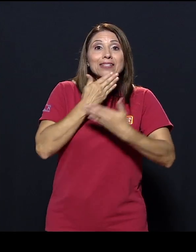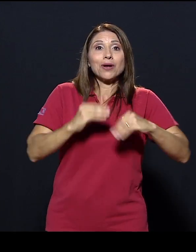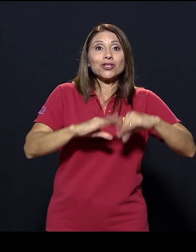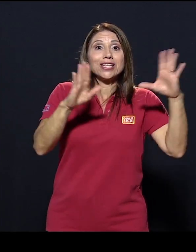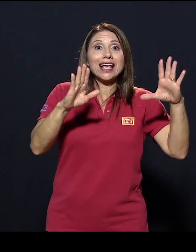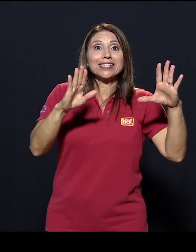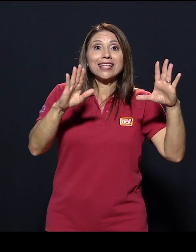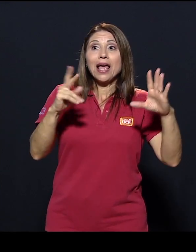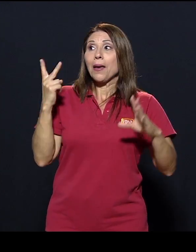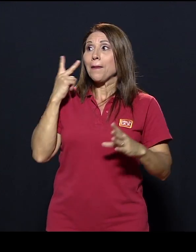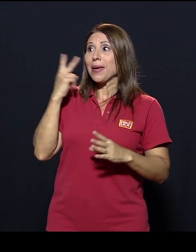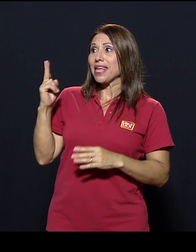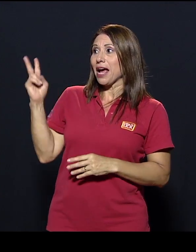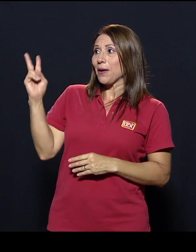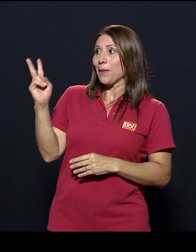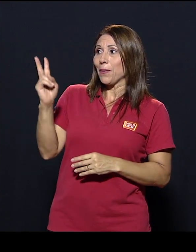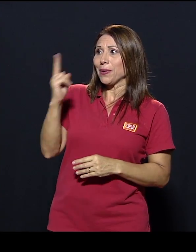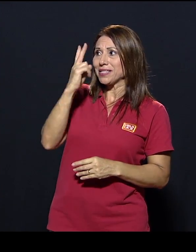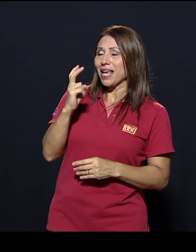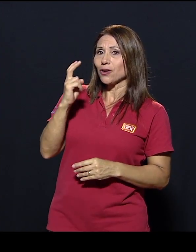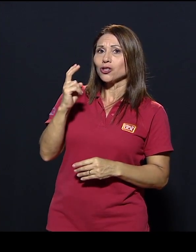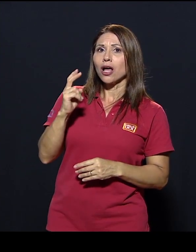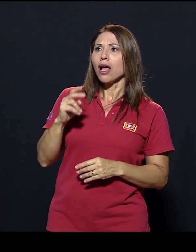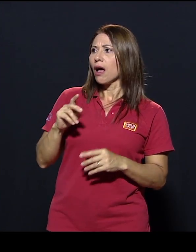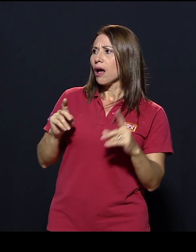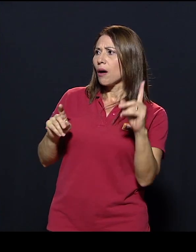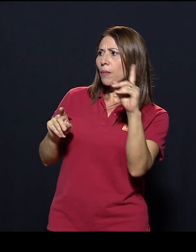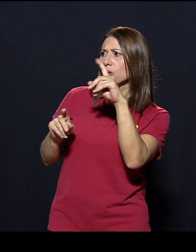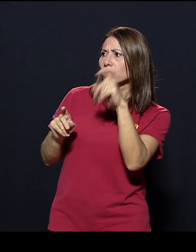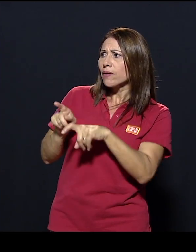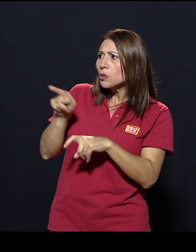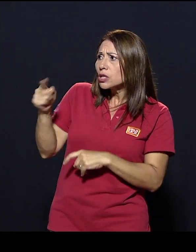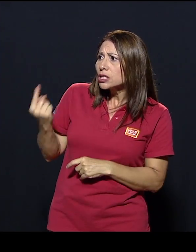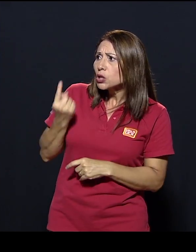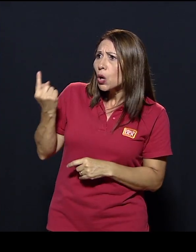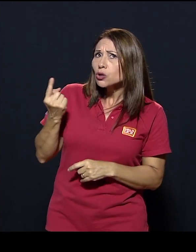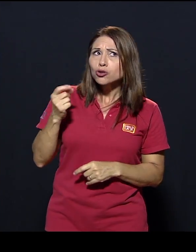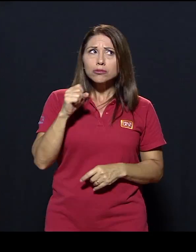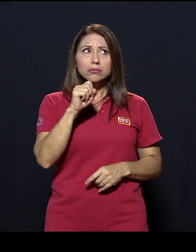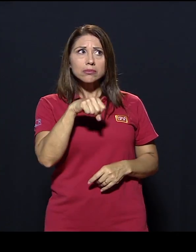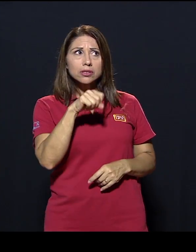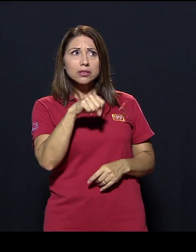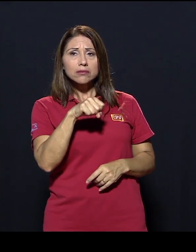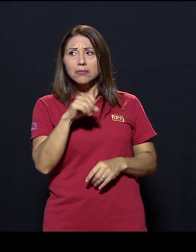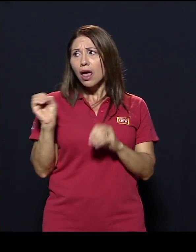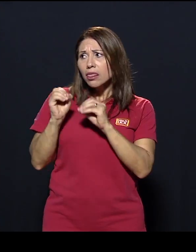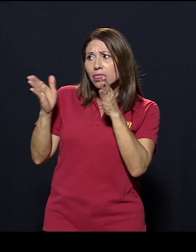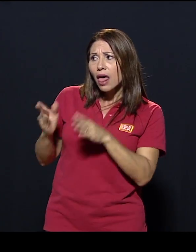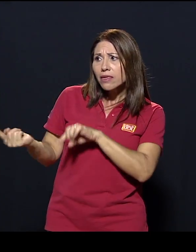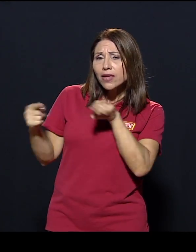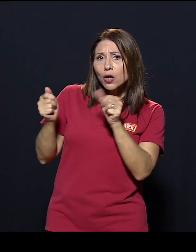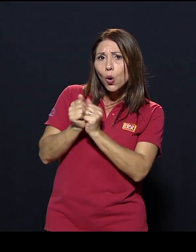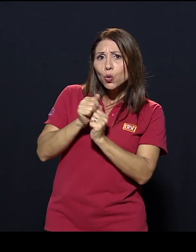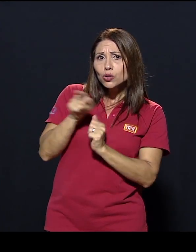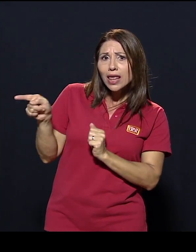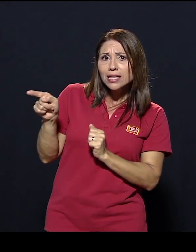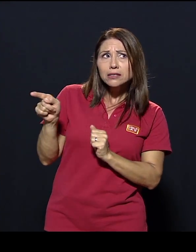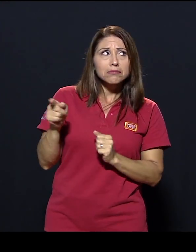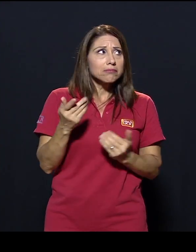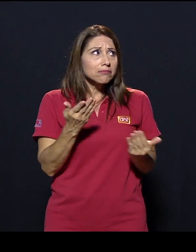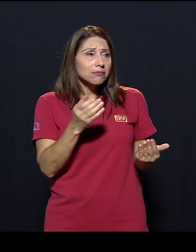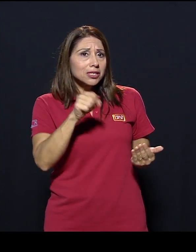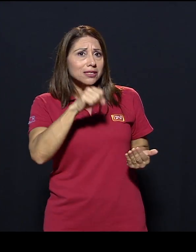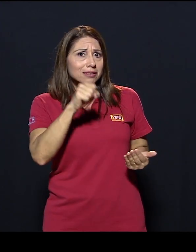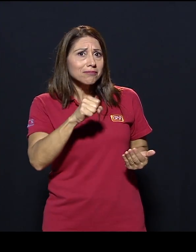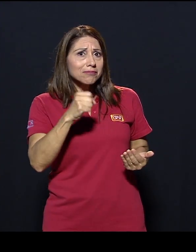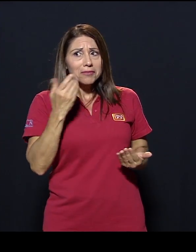pregunta antes de un buenos días era, ¿vienen solos? Entonces, sí, Tremendo, ¿por qué? ¿Nadie viene con ustedes? No. ¿Por qué? O